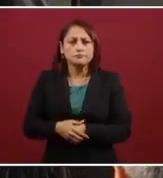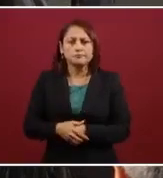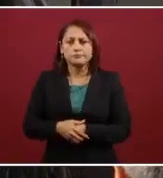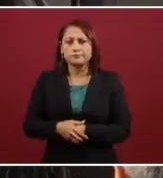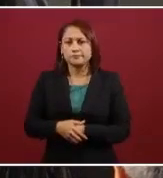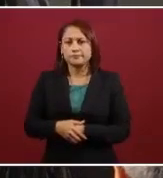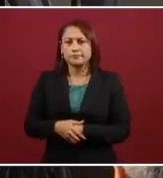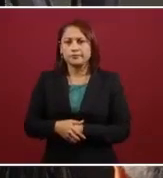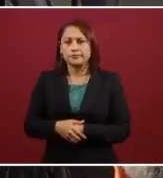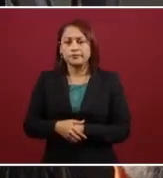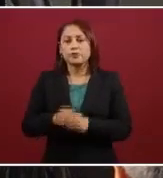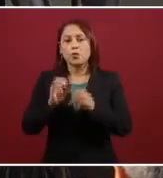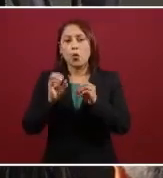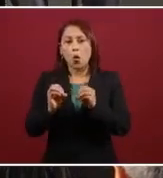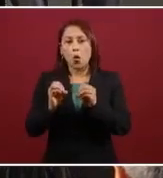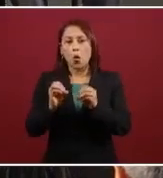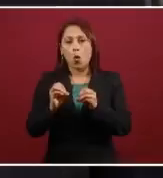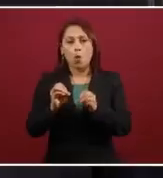de nepotismo?